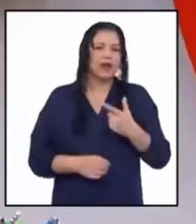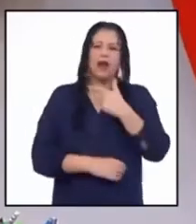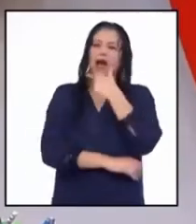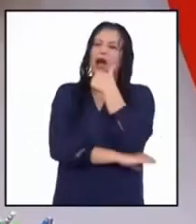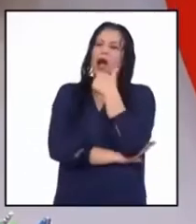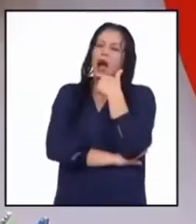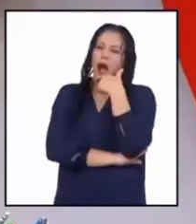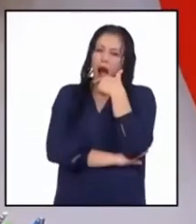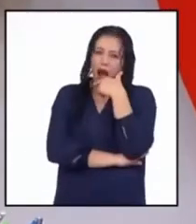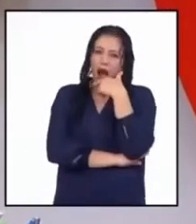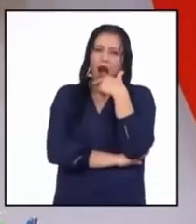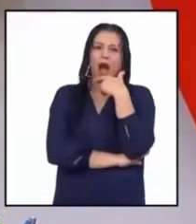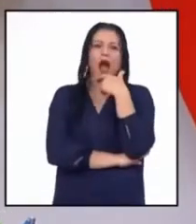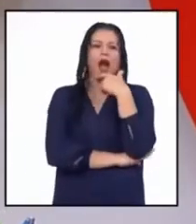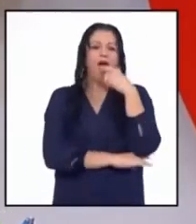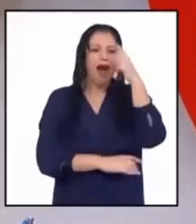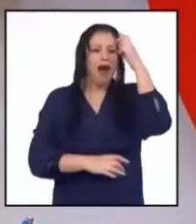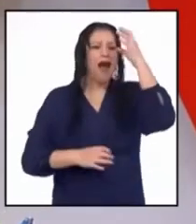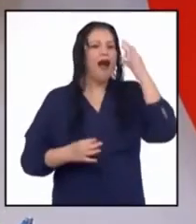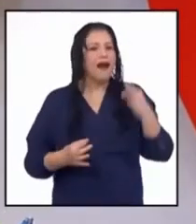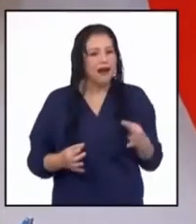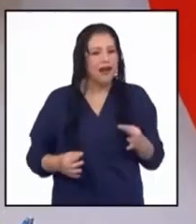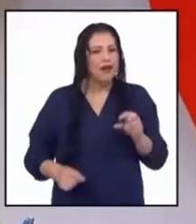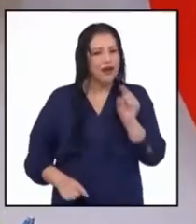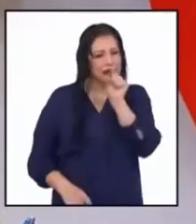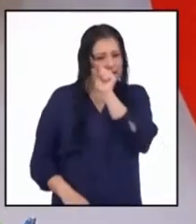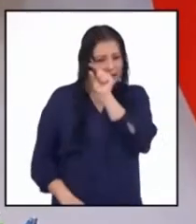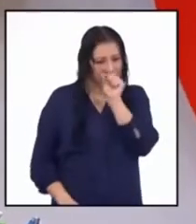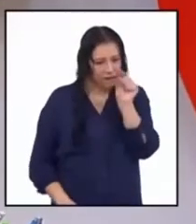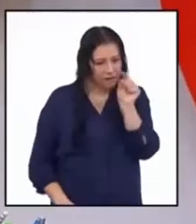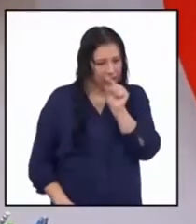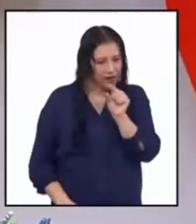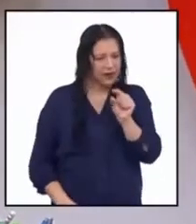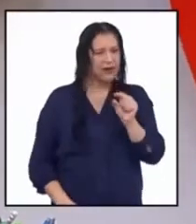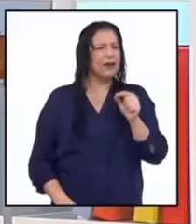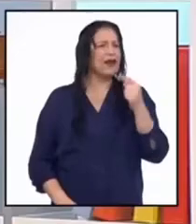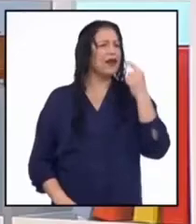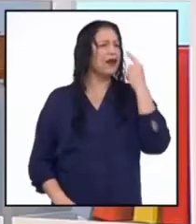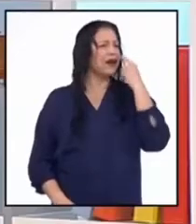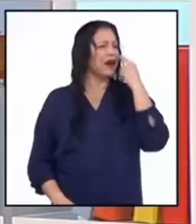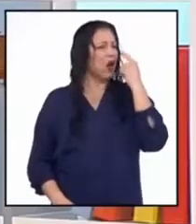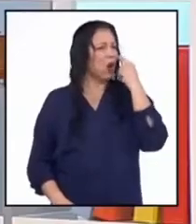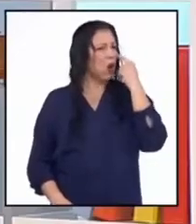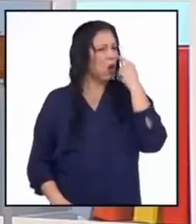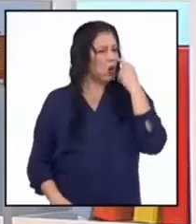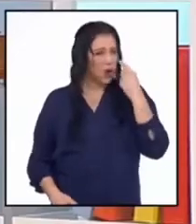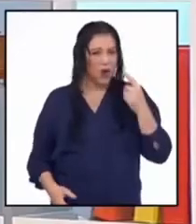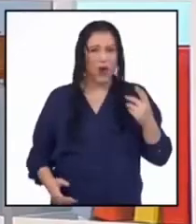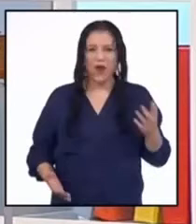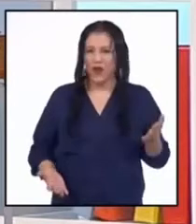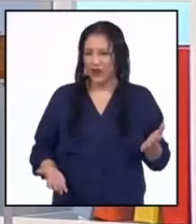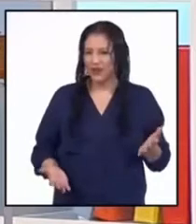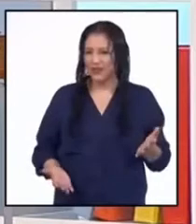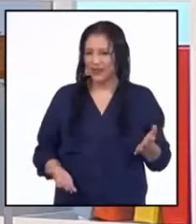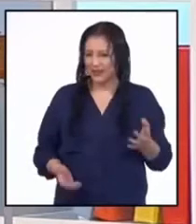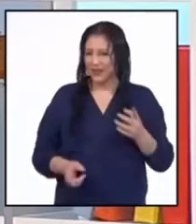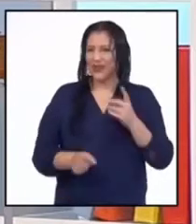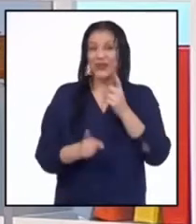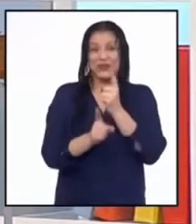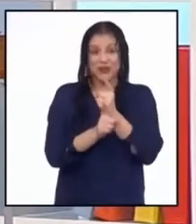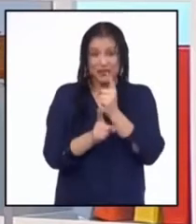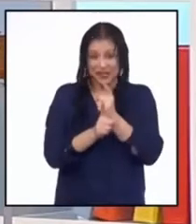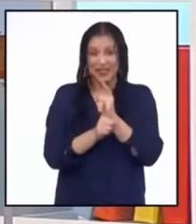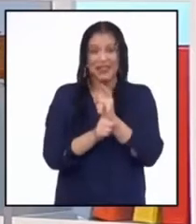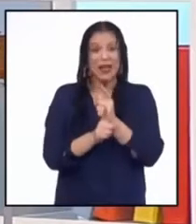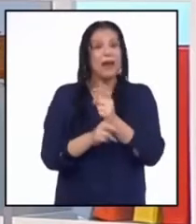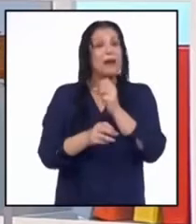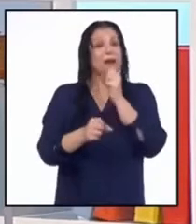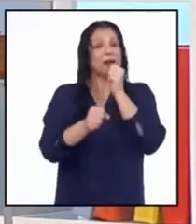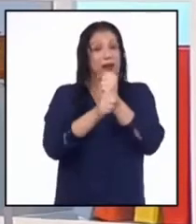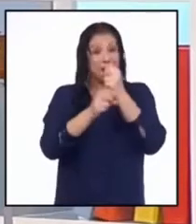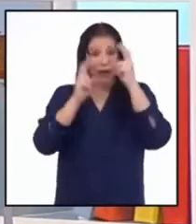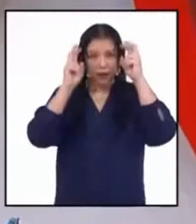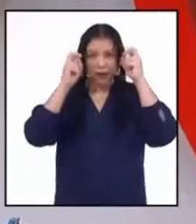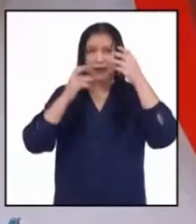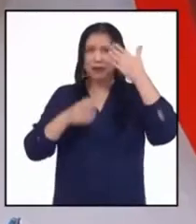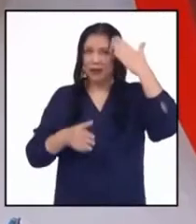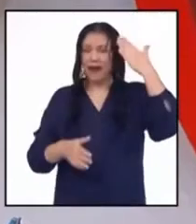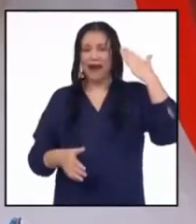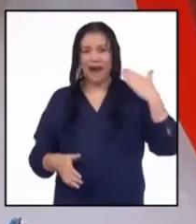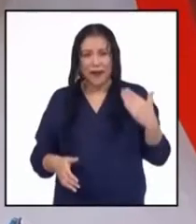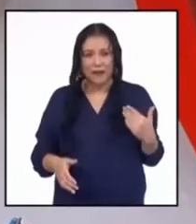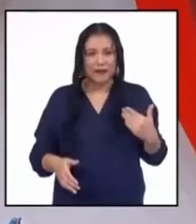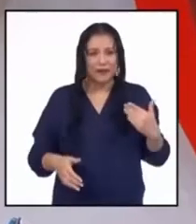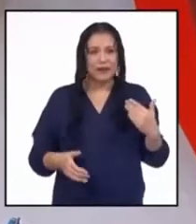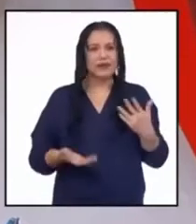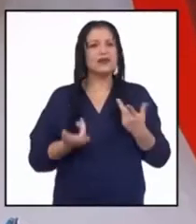Steph, creo que esas barras se me hacen familiares. Sí, ¿verdad? Hemos trabajado este tema ya.